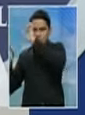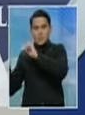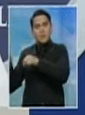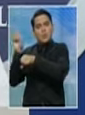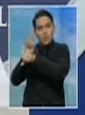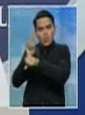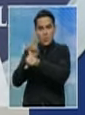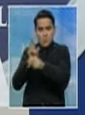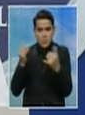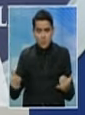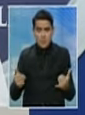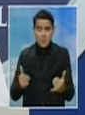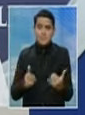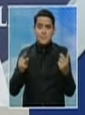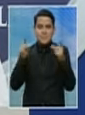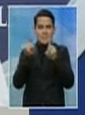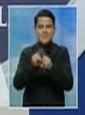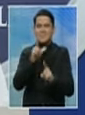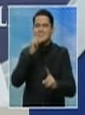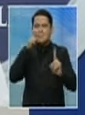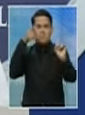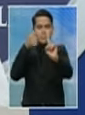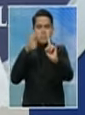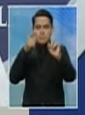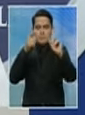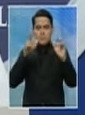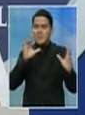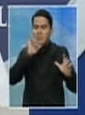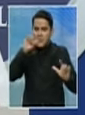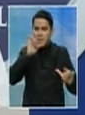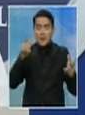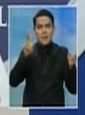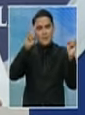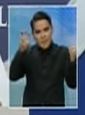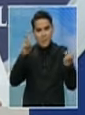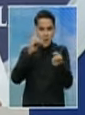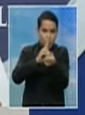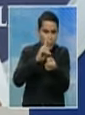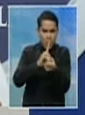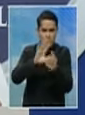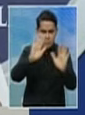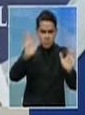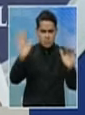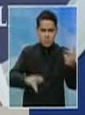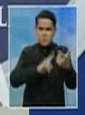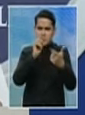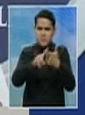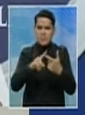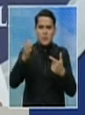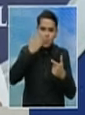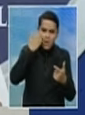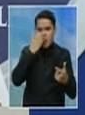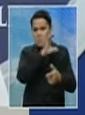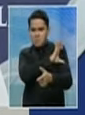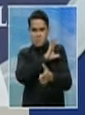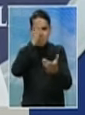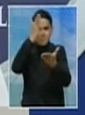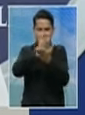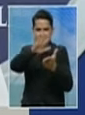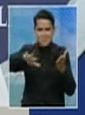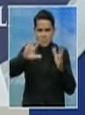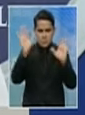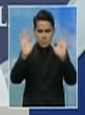vigente. Se excluye de esta reducción a los servicios de salud, educación, energía, seguridad y